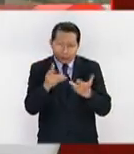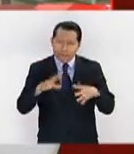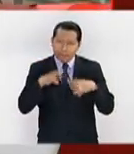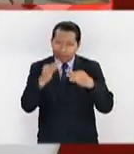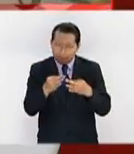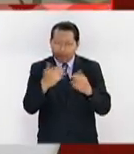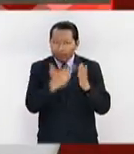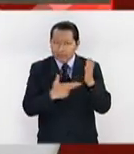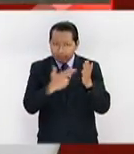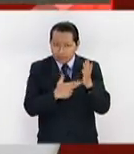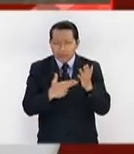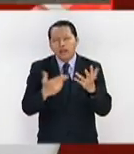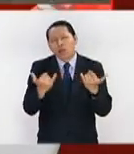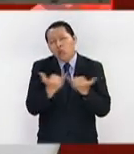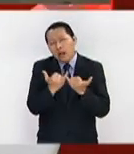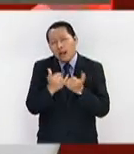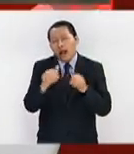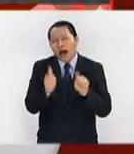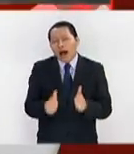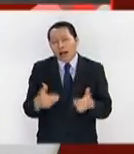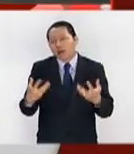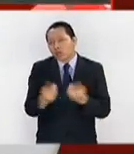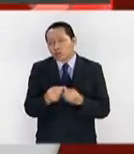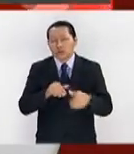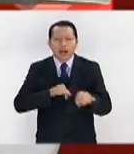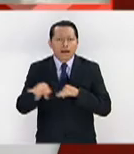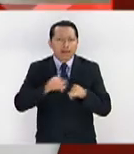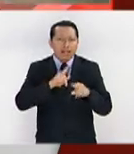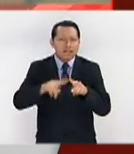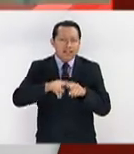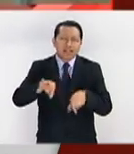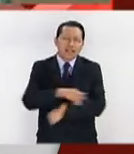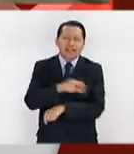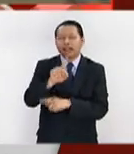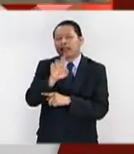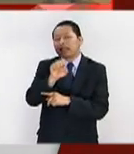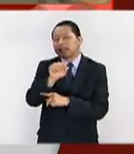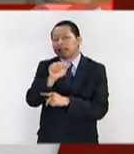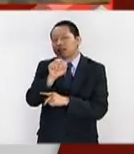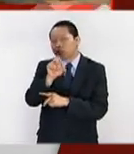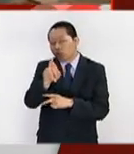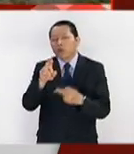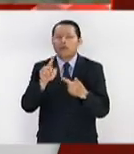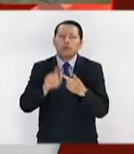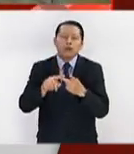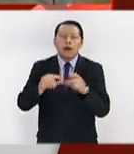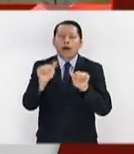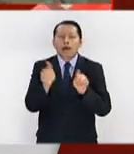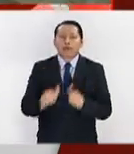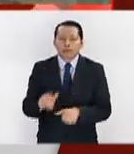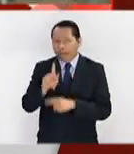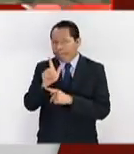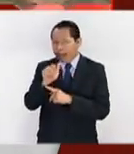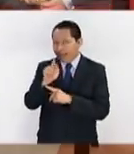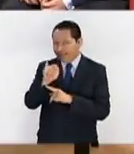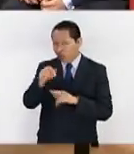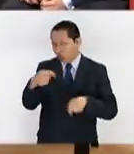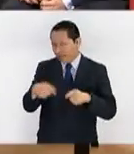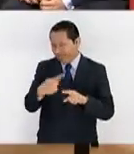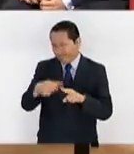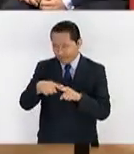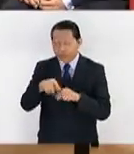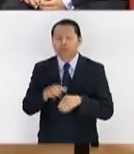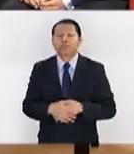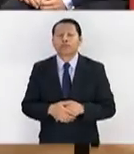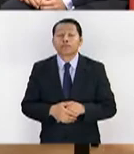Trabajan mucho con diseñadores y con artistas plásticos. María Julieta, los requisitos para poder ingresar a